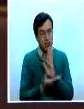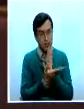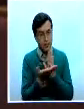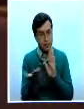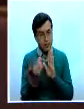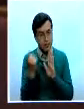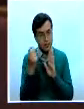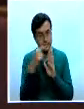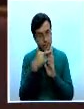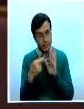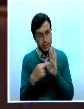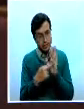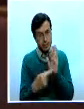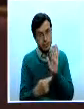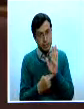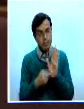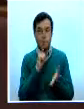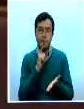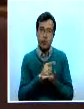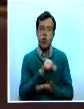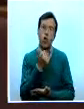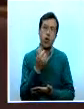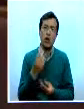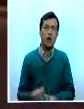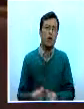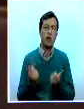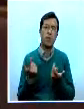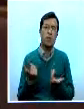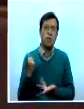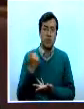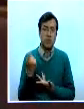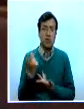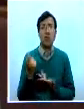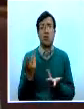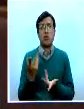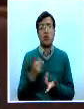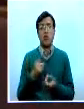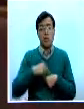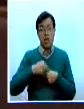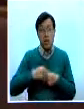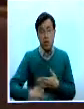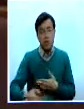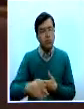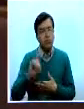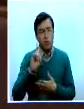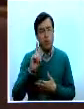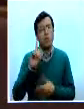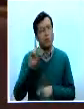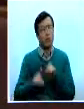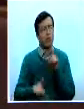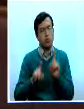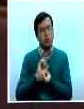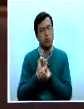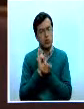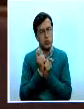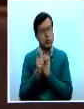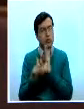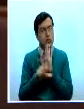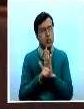reglamentación evidentemente hay otra acción de aplicación inmediata que nos requiere un régimen de transición pero algunos cambios que están contenidos de la ley